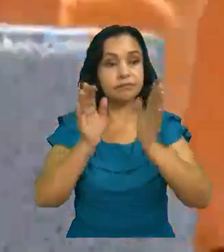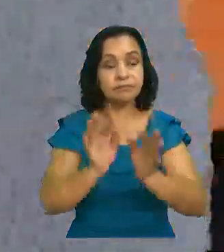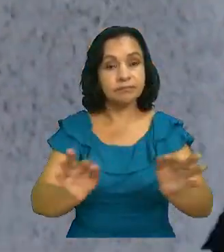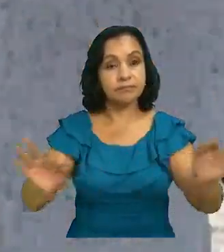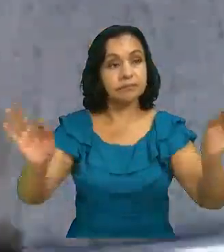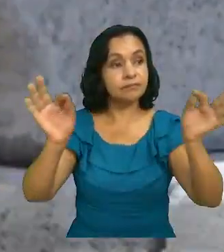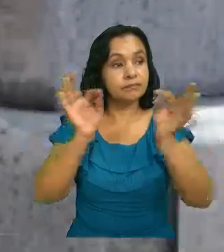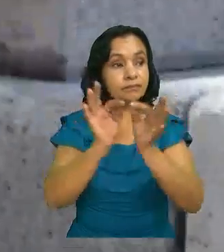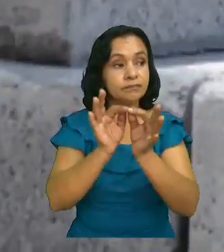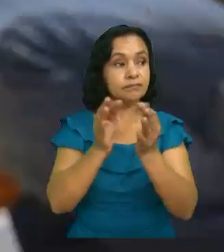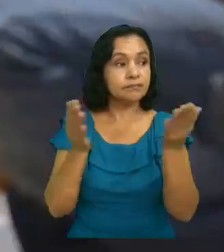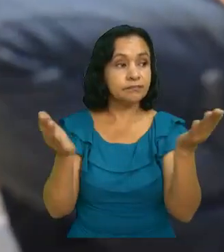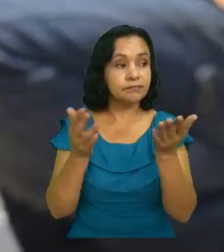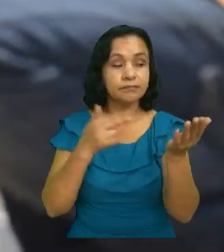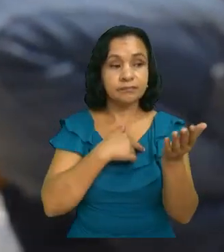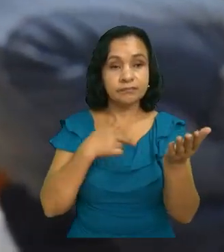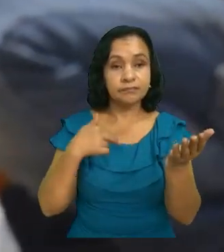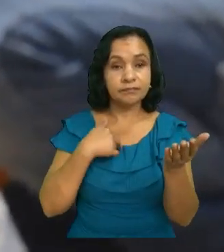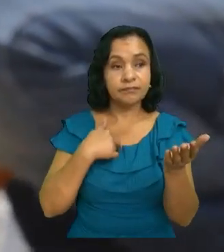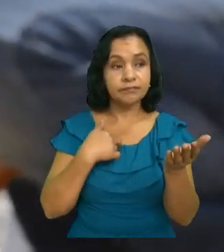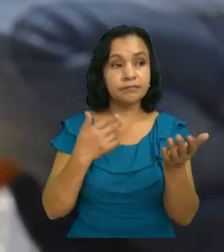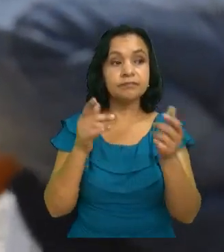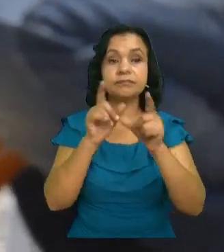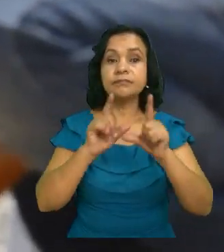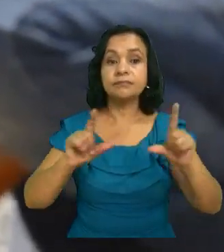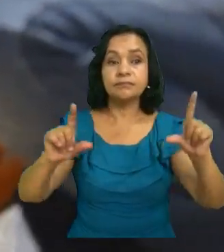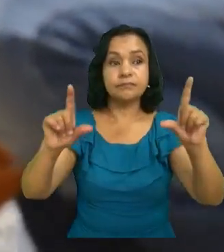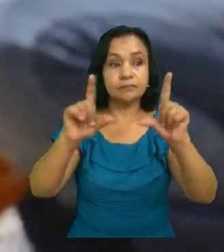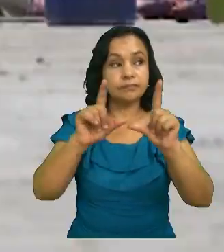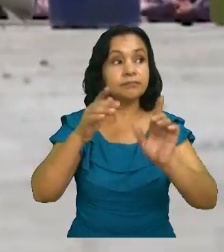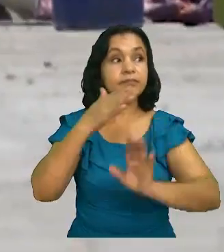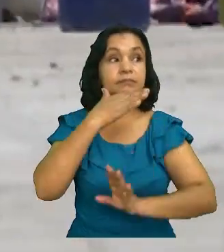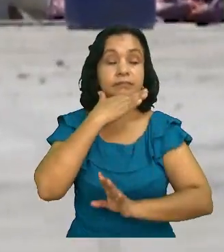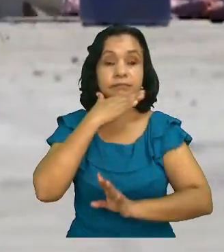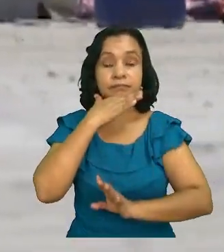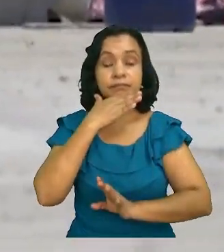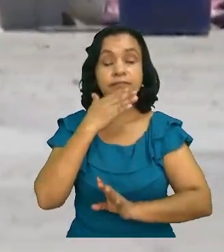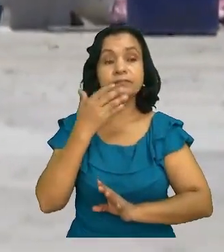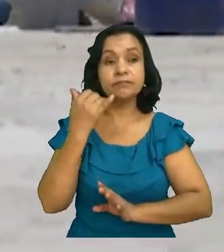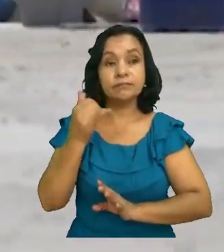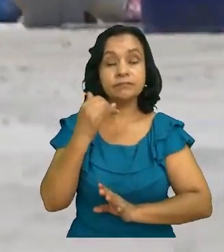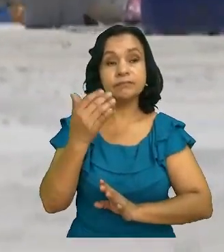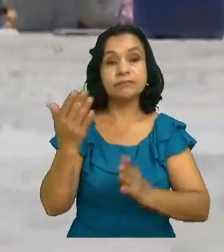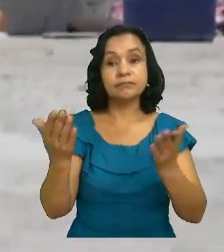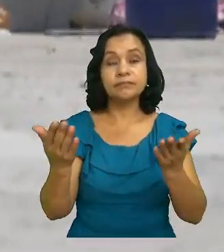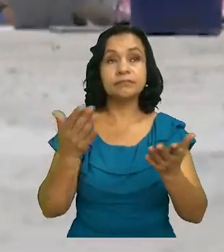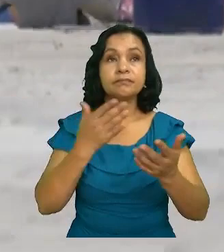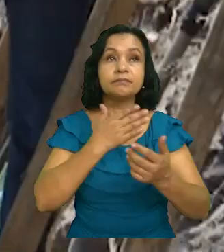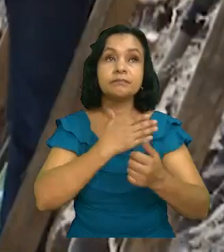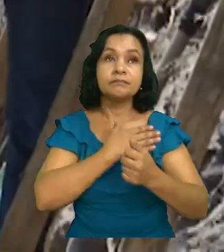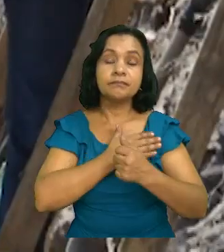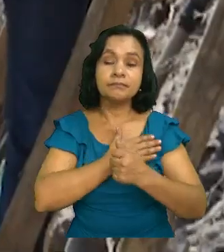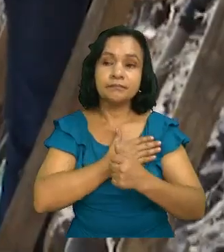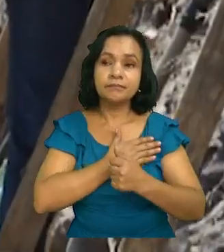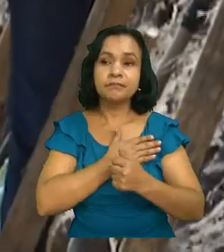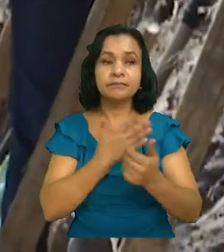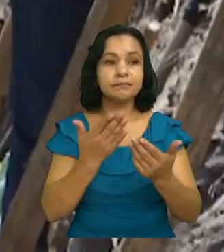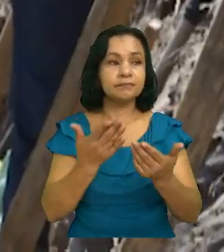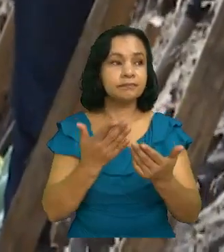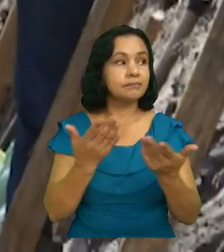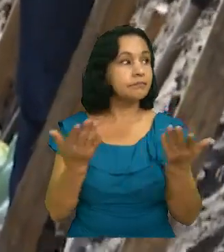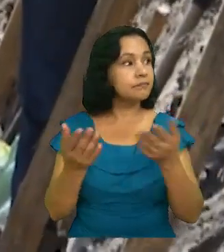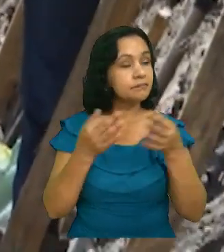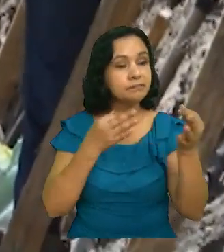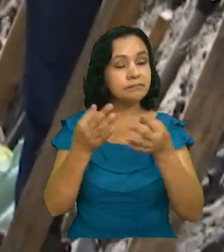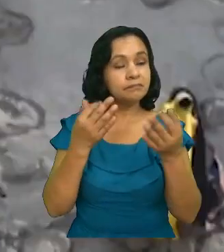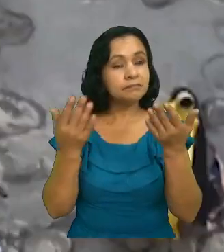y de impacto trascendental. Claro. en situaciones complejas. Claro que sí, compañero. Pues de mi parte por ahora no tengo más consultas